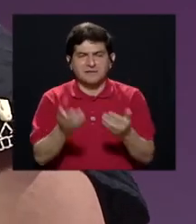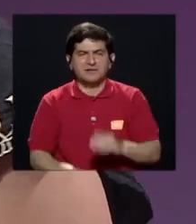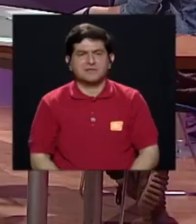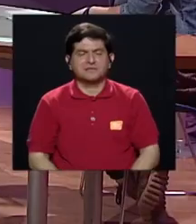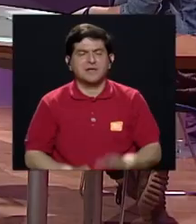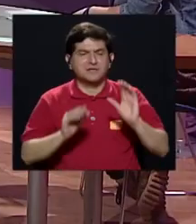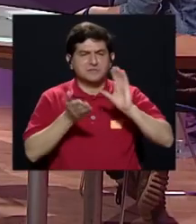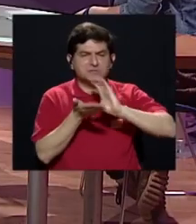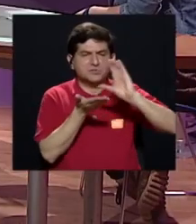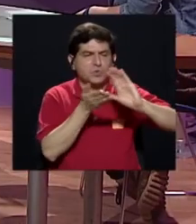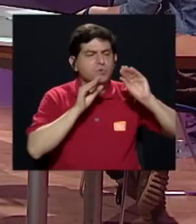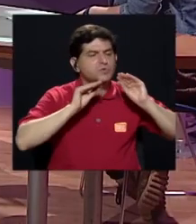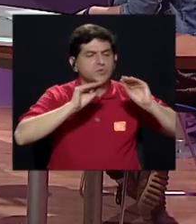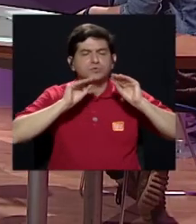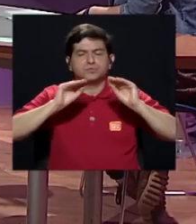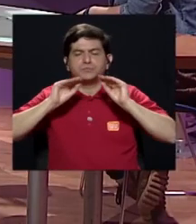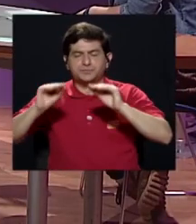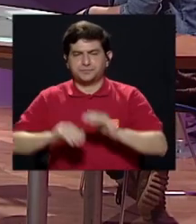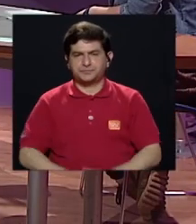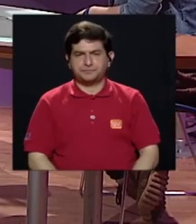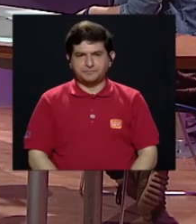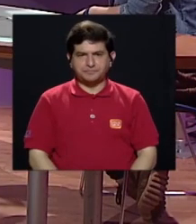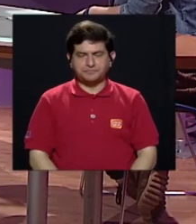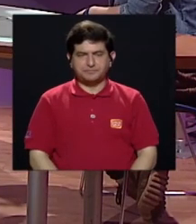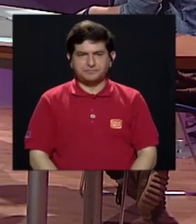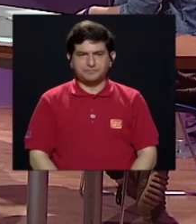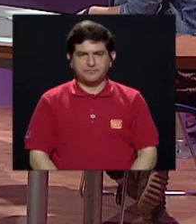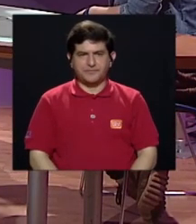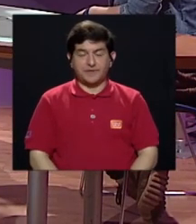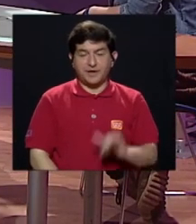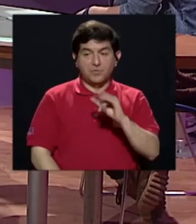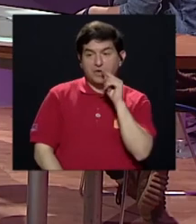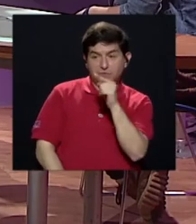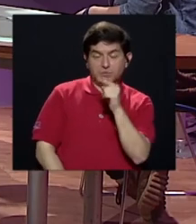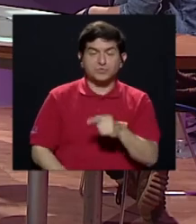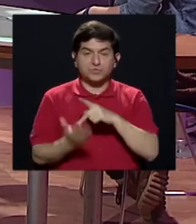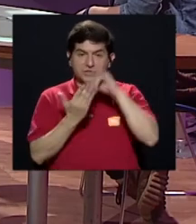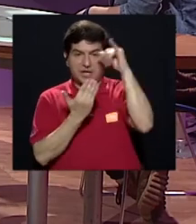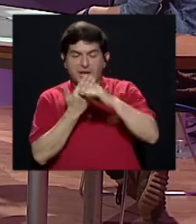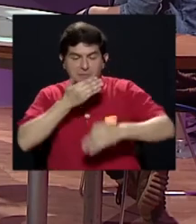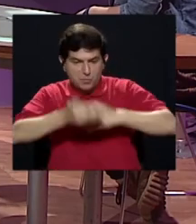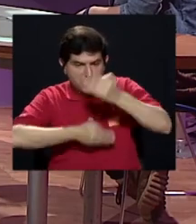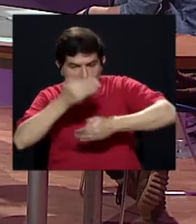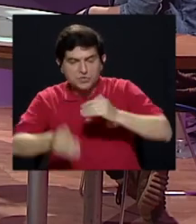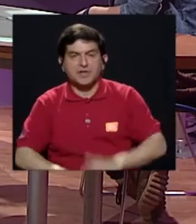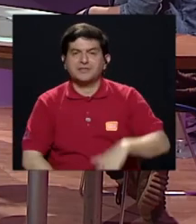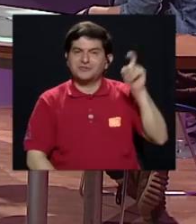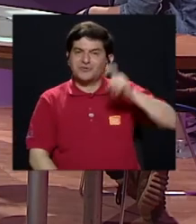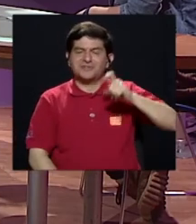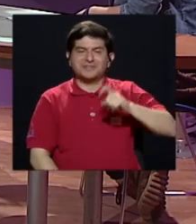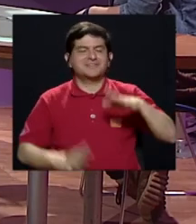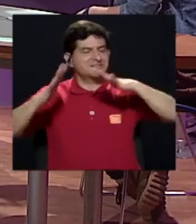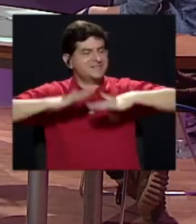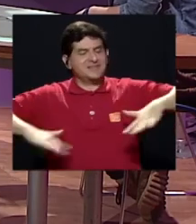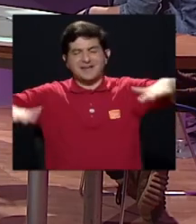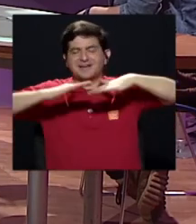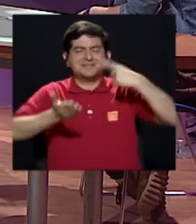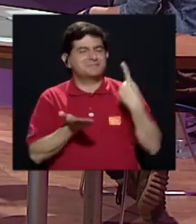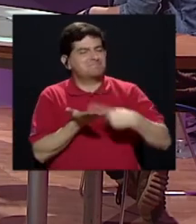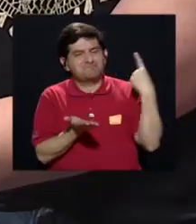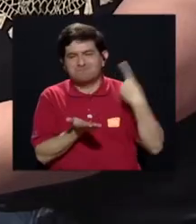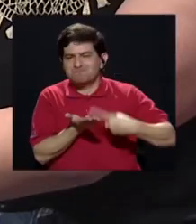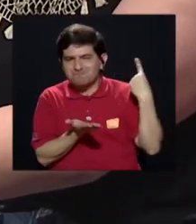impartiendo cursos, ¿verdad? También, o sea, como, y vos que gestionas proyectos, ¿verdad? O sea, la necesidad de crear espacios de